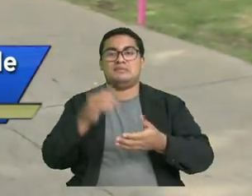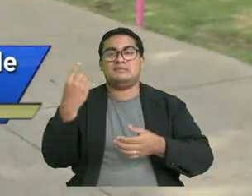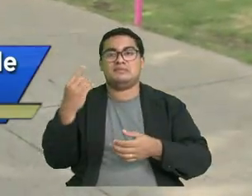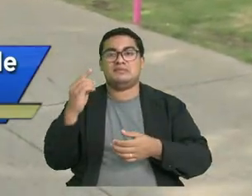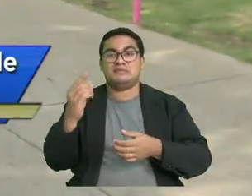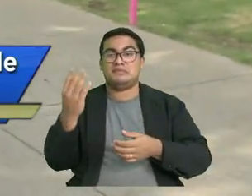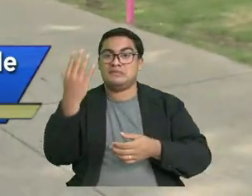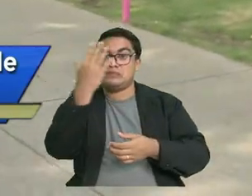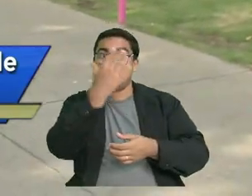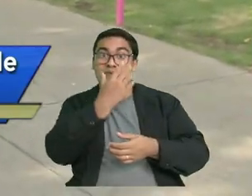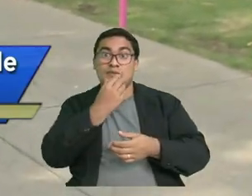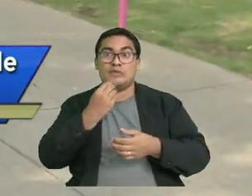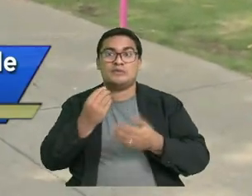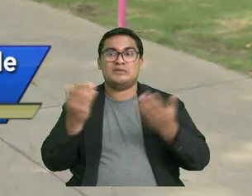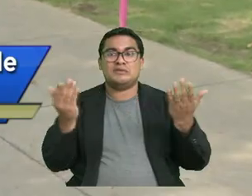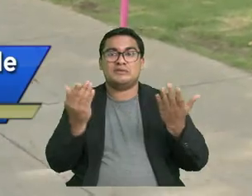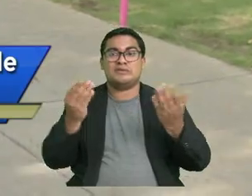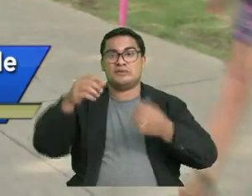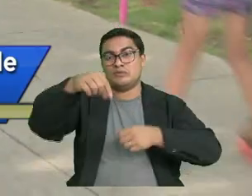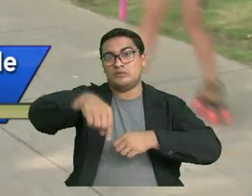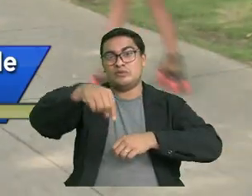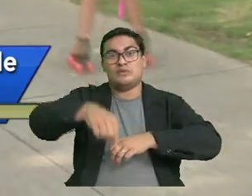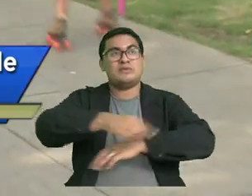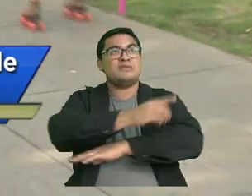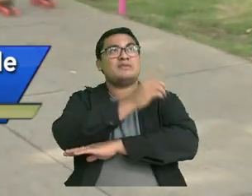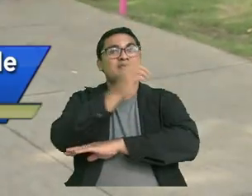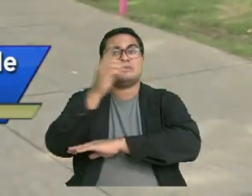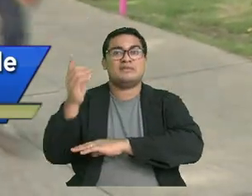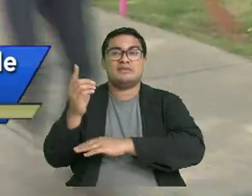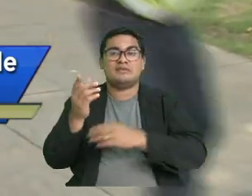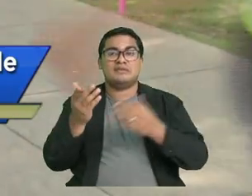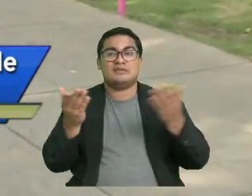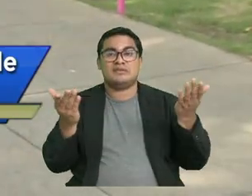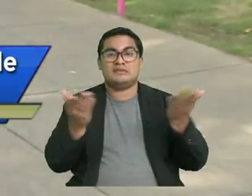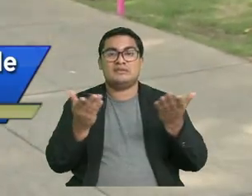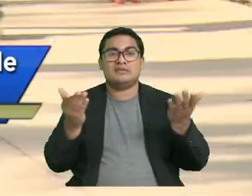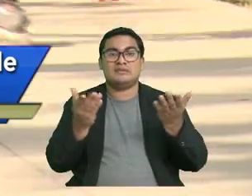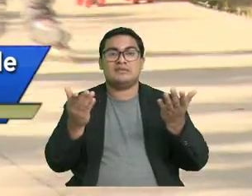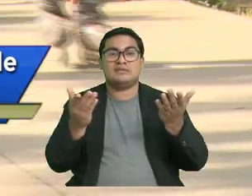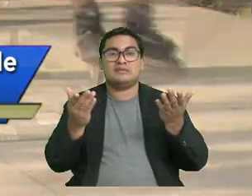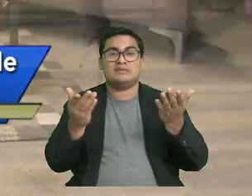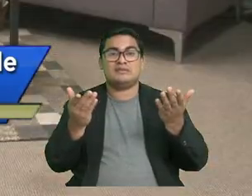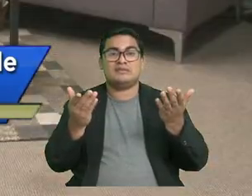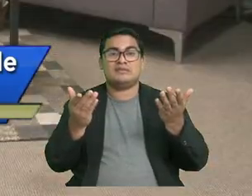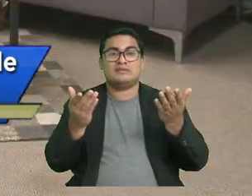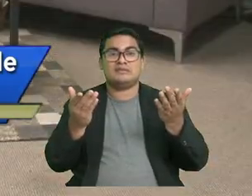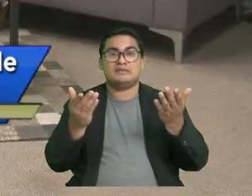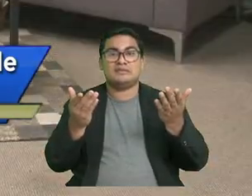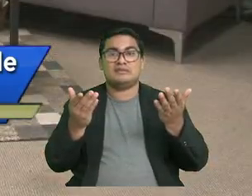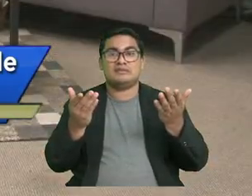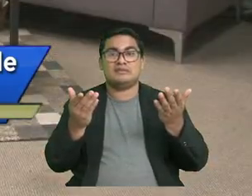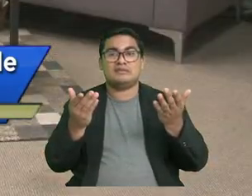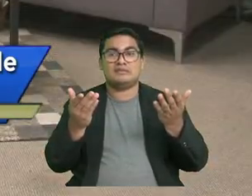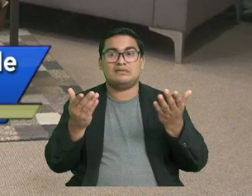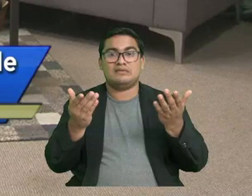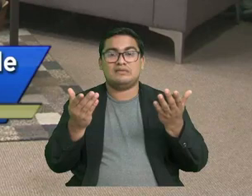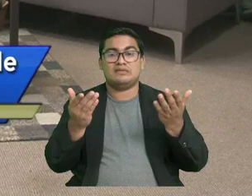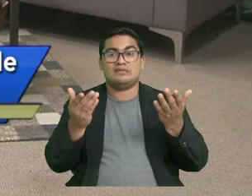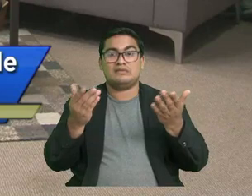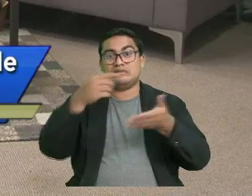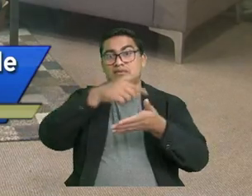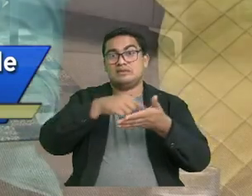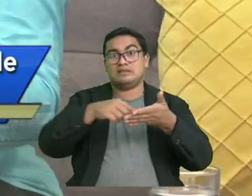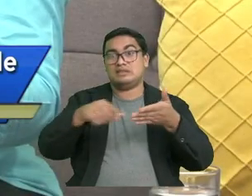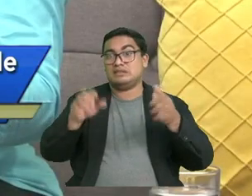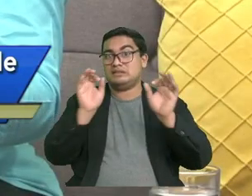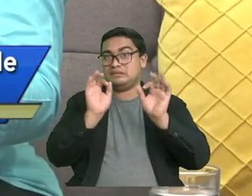mire qué hermosura. Claro que sí. El día de hoy. Hoy cerramos la semana, sí, sí, con broche de